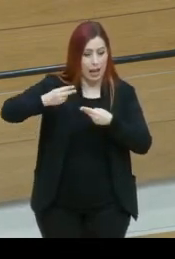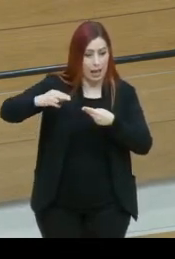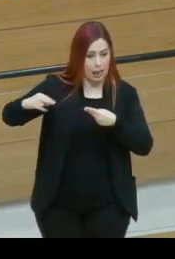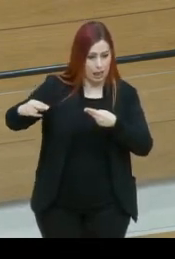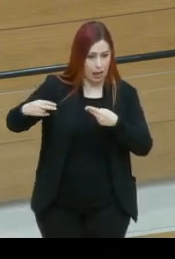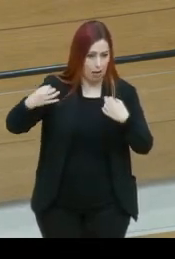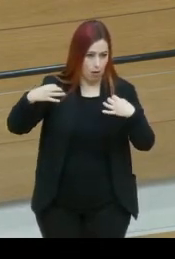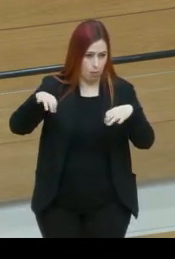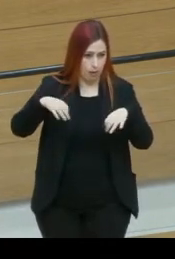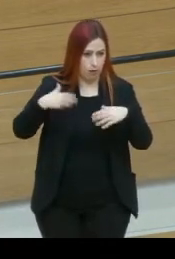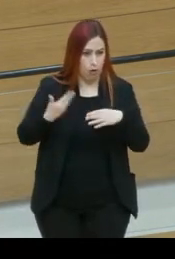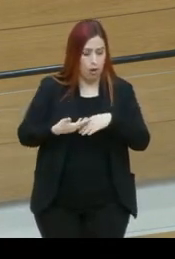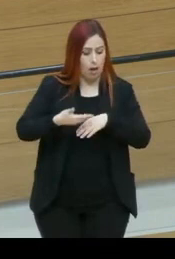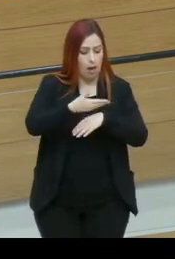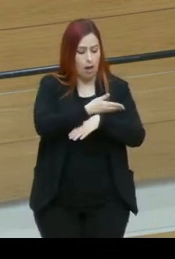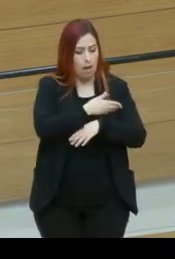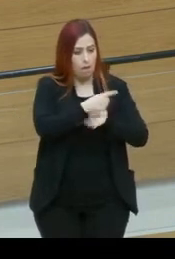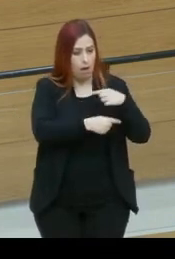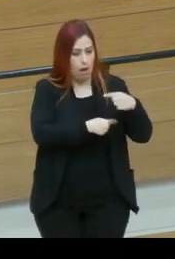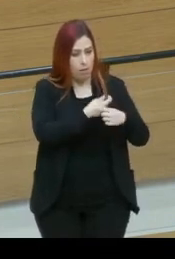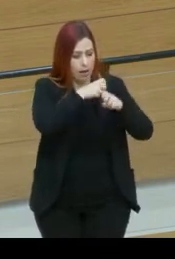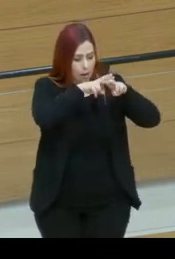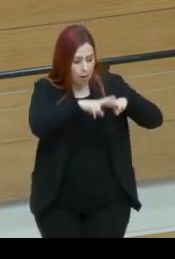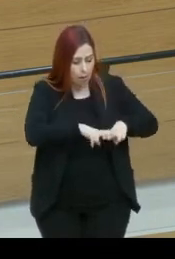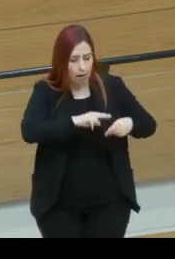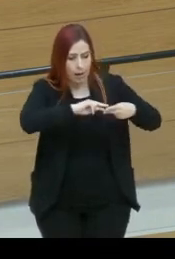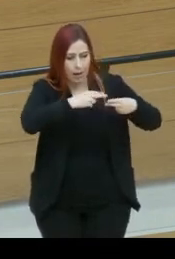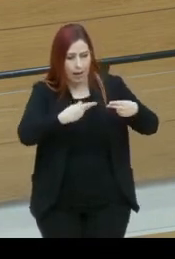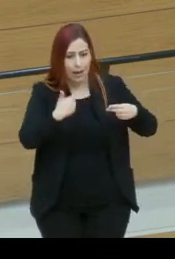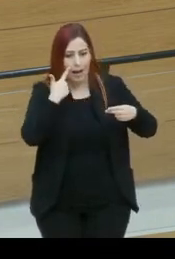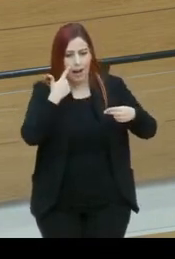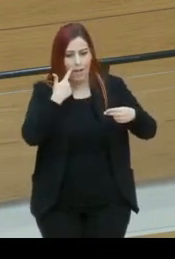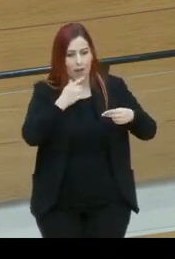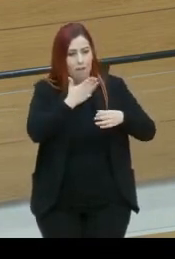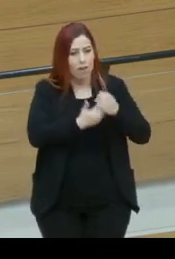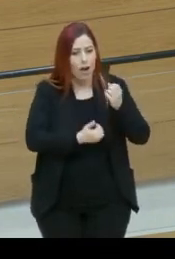hace un estudio genético y se ve qué genes están